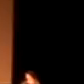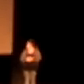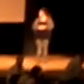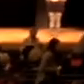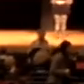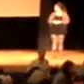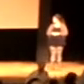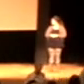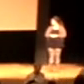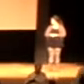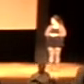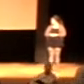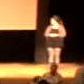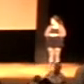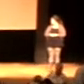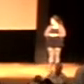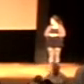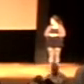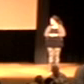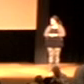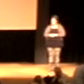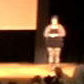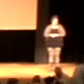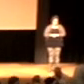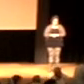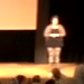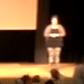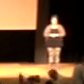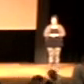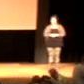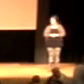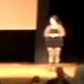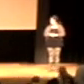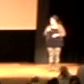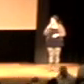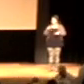Eta zuen zentroetako ateak zabaltzeagatik. Bueno, guztia hau biltzera goaz, gaurko lan